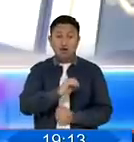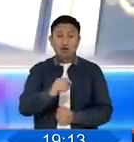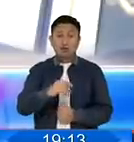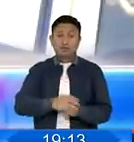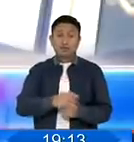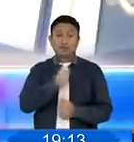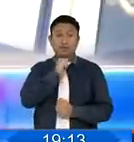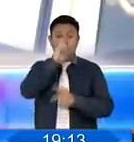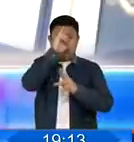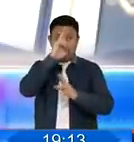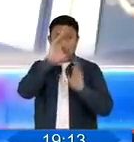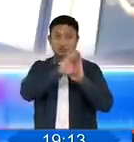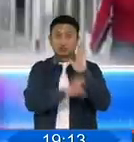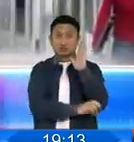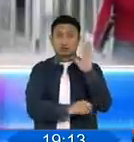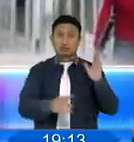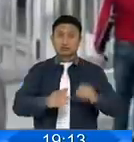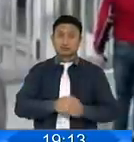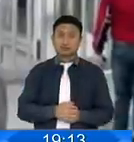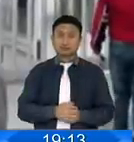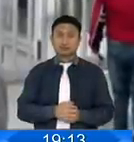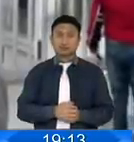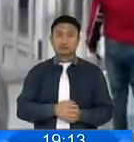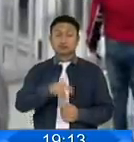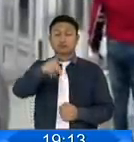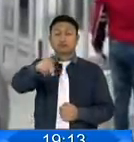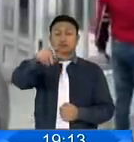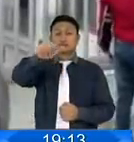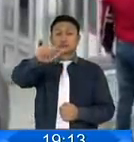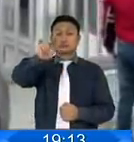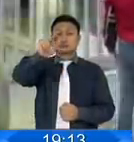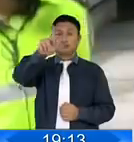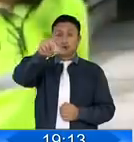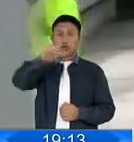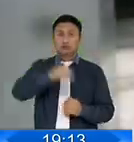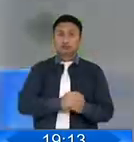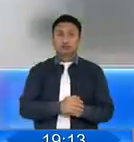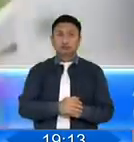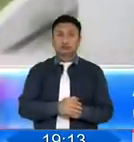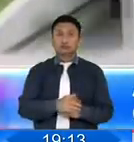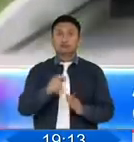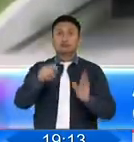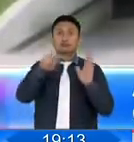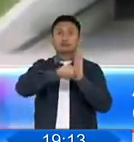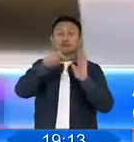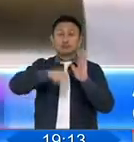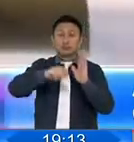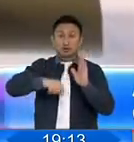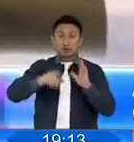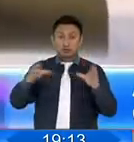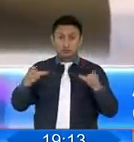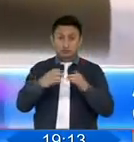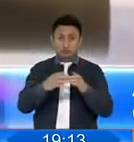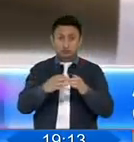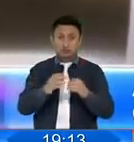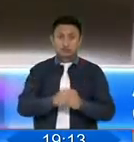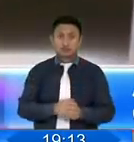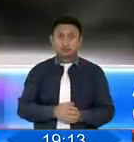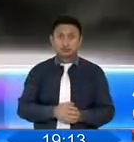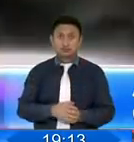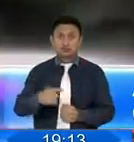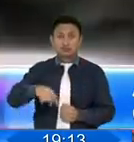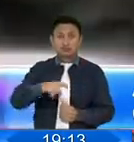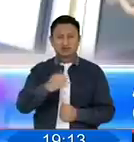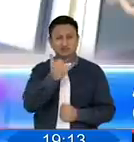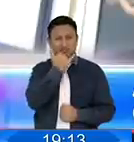en prevaricato. Paulo Caña, abogado de la Asociación Ecuatoriana de Magistrados y Jueces, no ve una posible irregularidad.